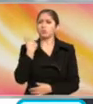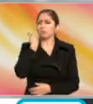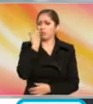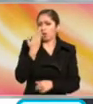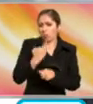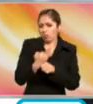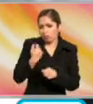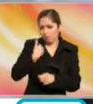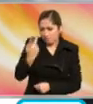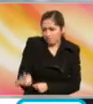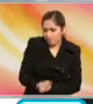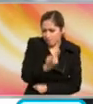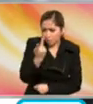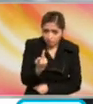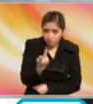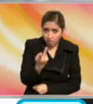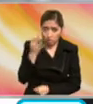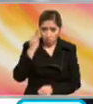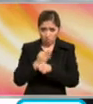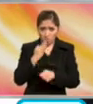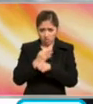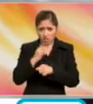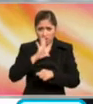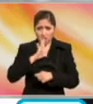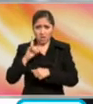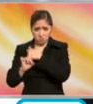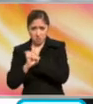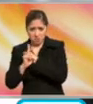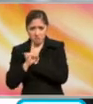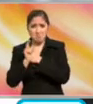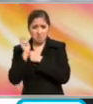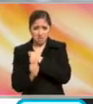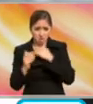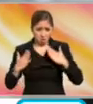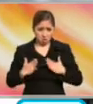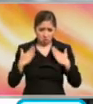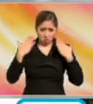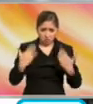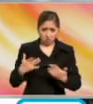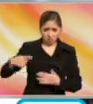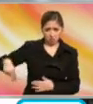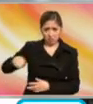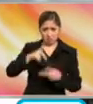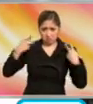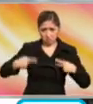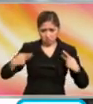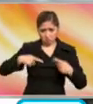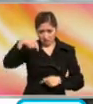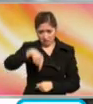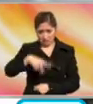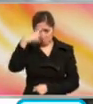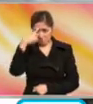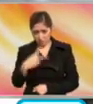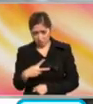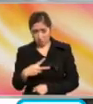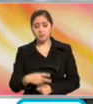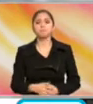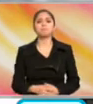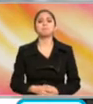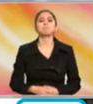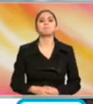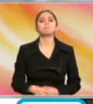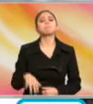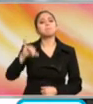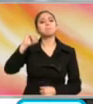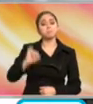ahora una grave crisis hablando de confianza en nuestro país? Sí, tú lo acabas de decir, no solo es una falta de